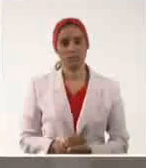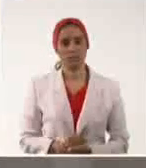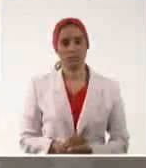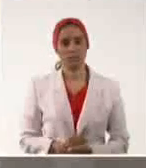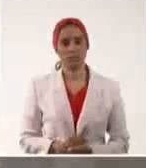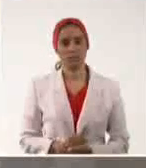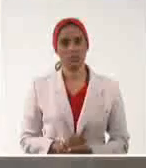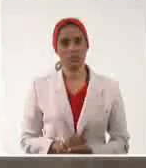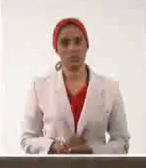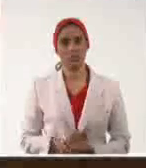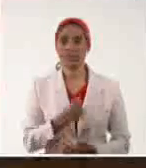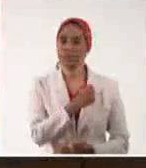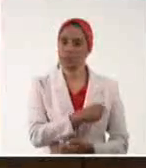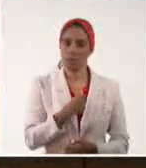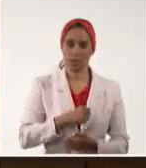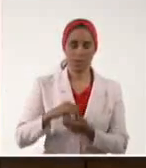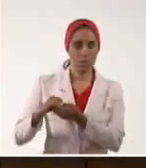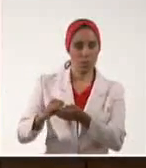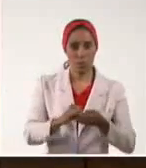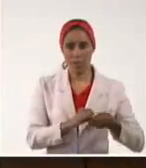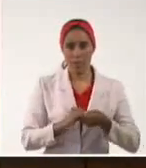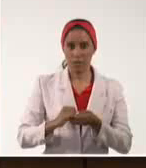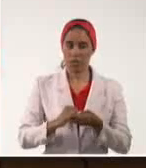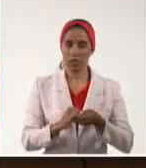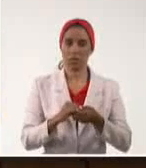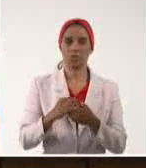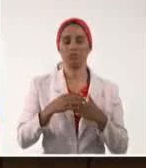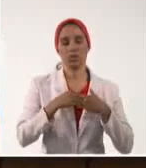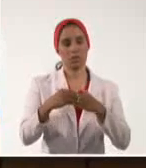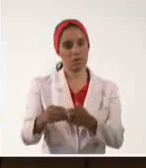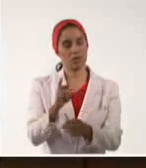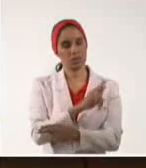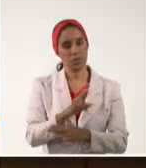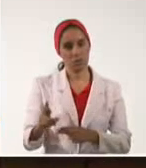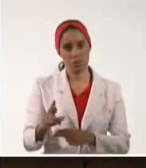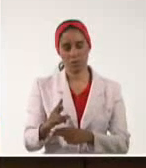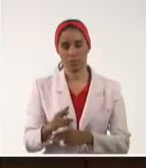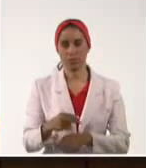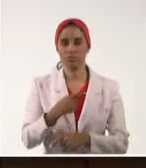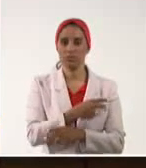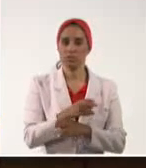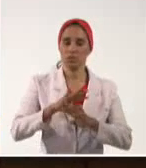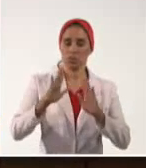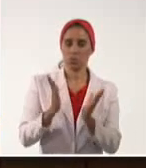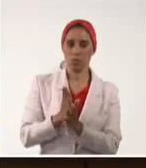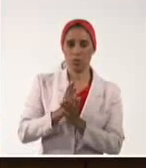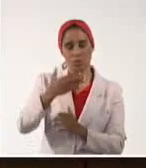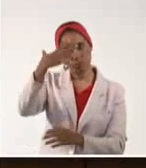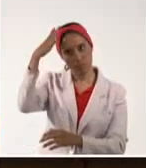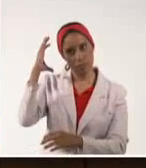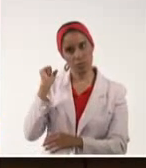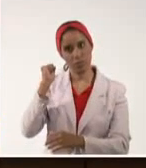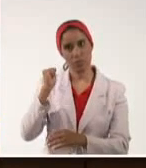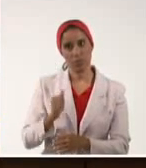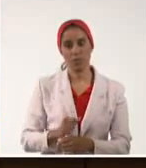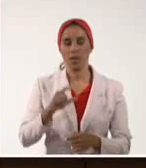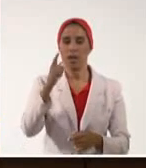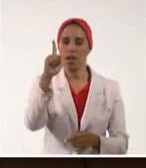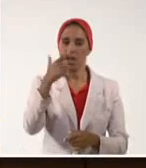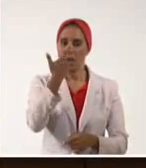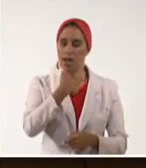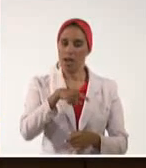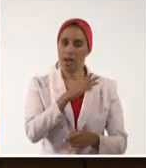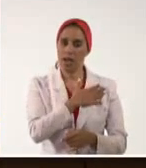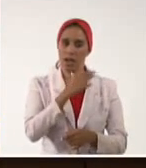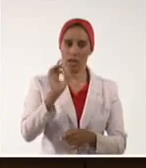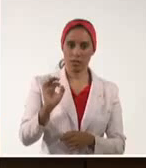Querido General de Ejército Raúl Castro Ruz, líder histórico de la Revolución Cubana. Querido compañero Lazo, presidente de la Asamblea